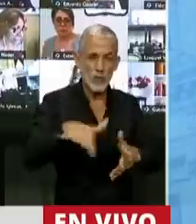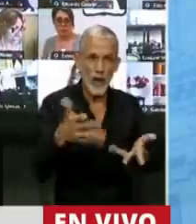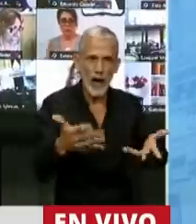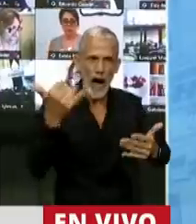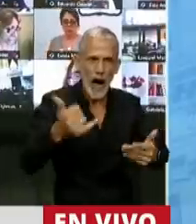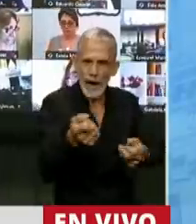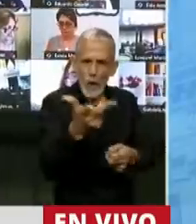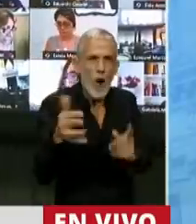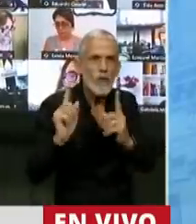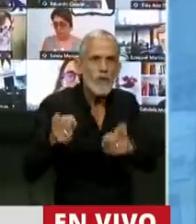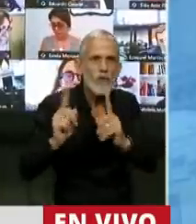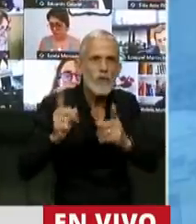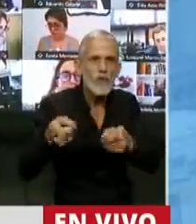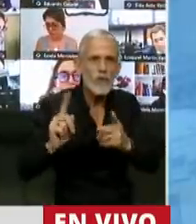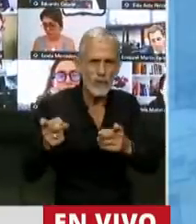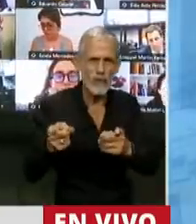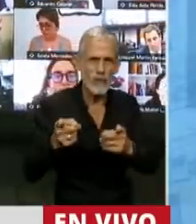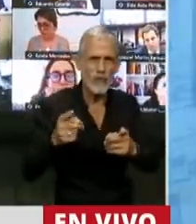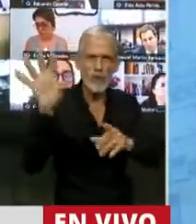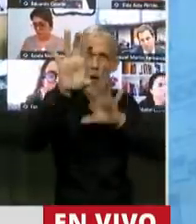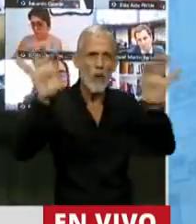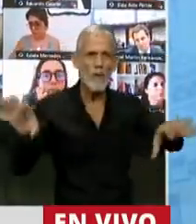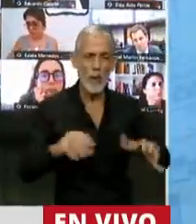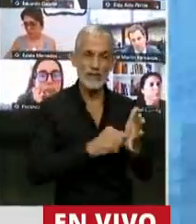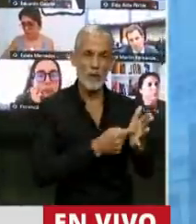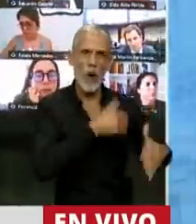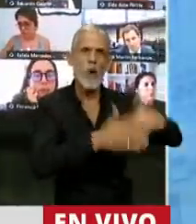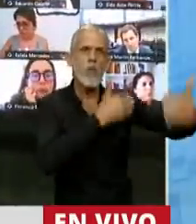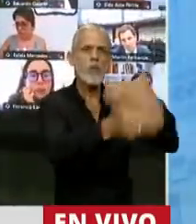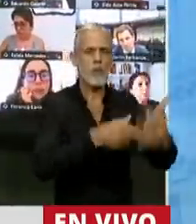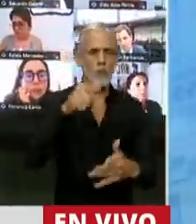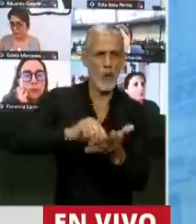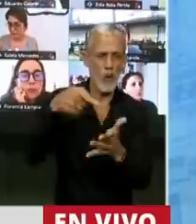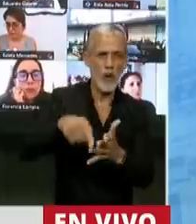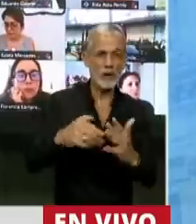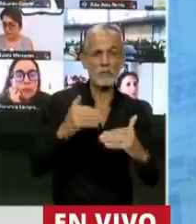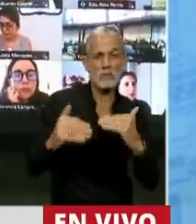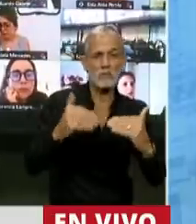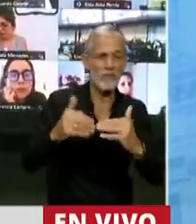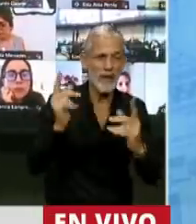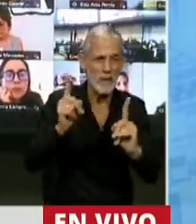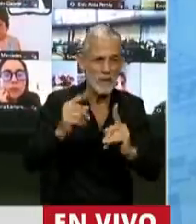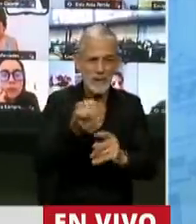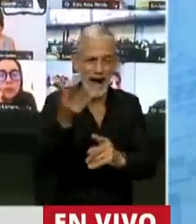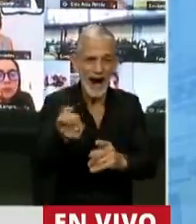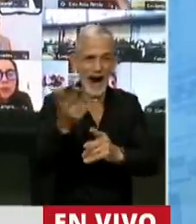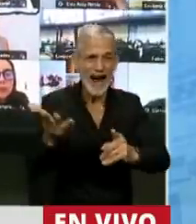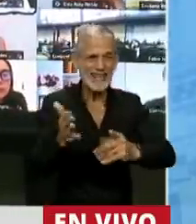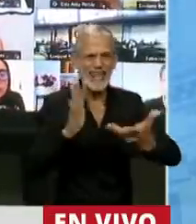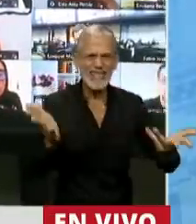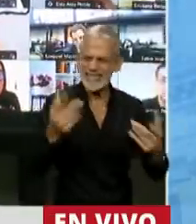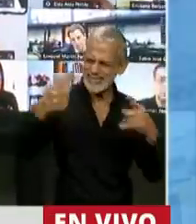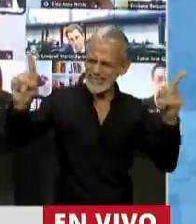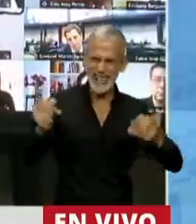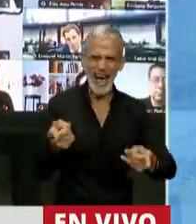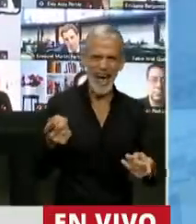misma cantidad de habitantes, que por lo tanto el desarrollo de infraestructura que necesita es totalmente diferente al del resto del país. Y encima nos viene, es